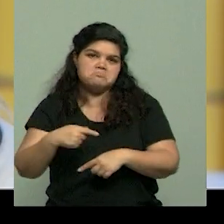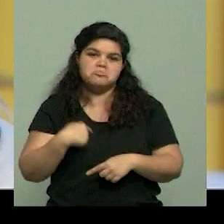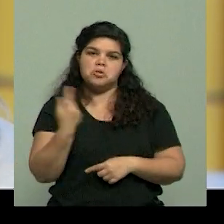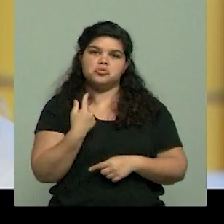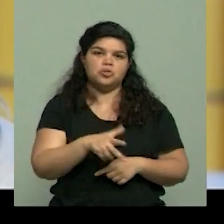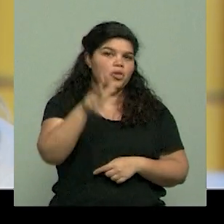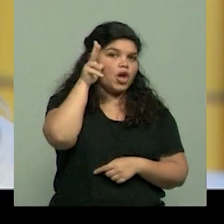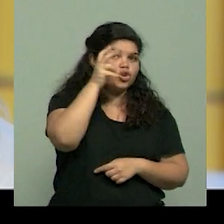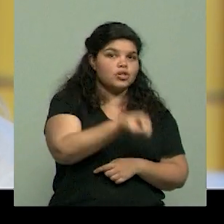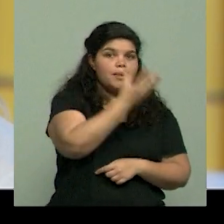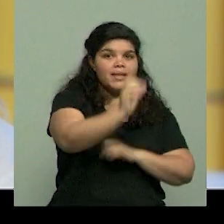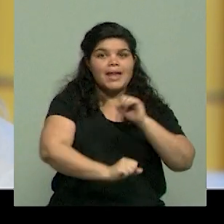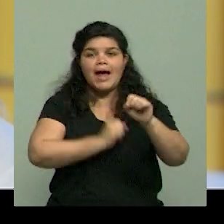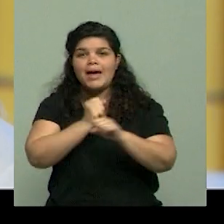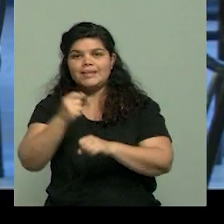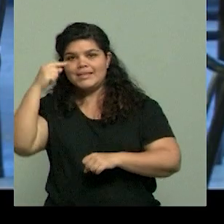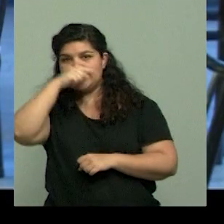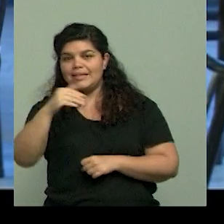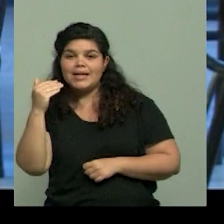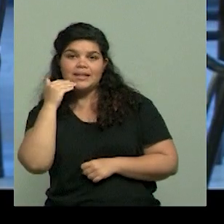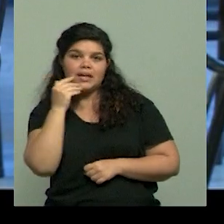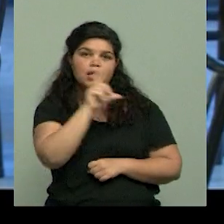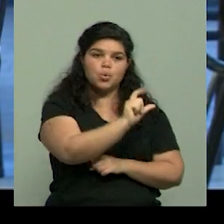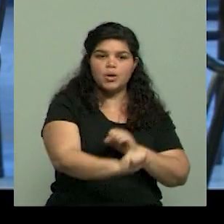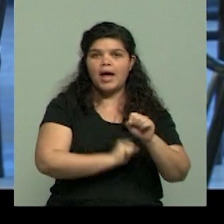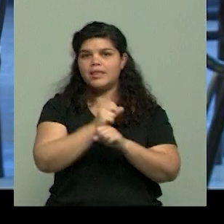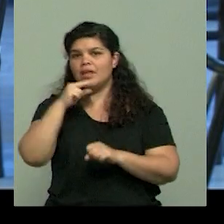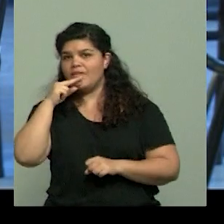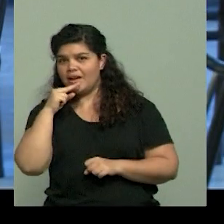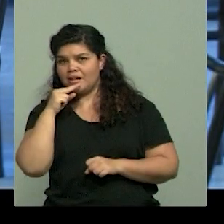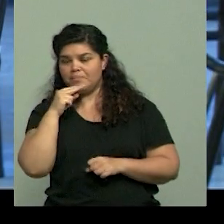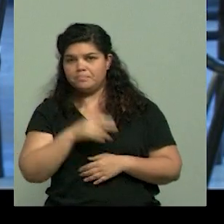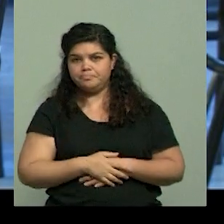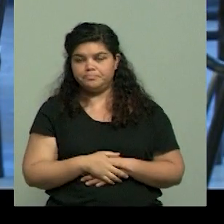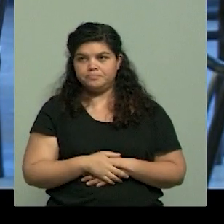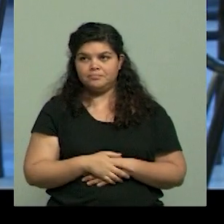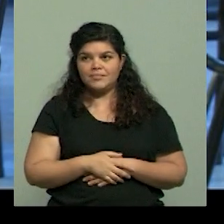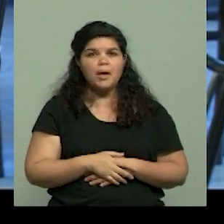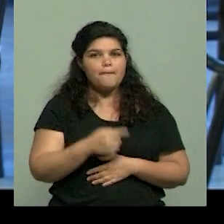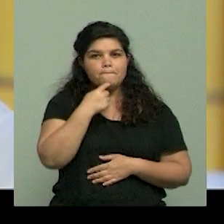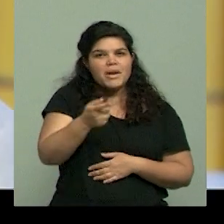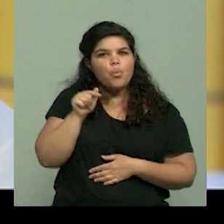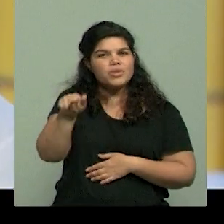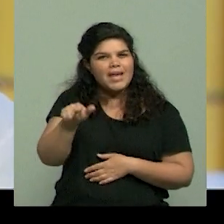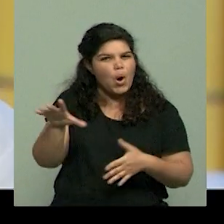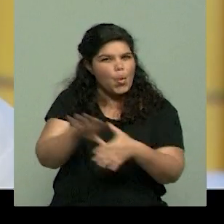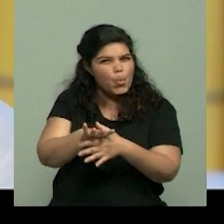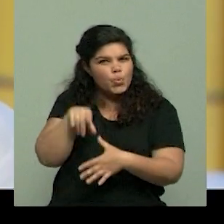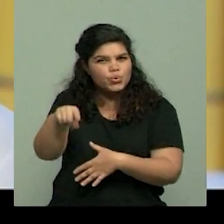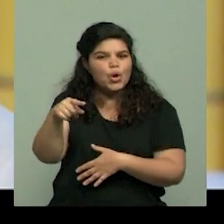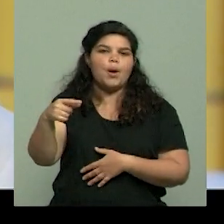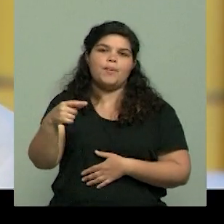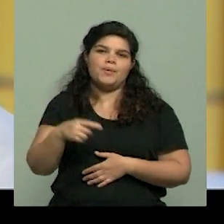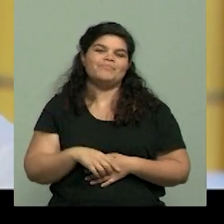corrido, de 8 a 19, de lunes a viernes. ¿Y directamente preguntan por Lula? Sí, el equipo de salud mental